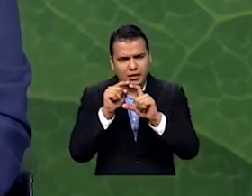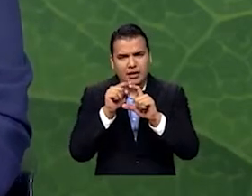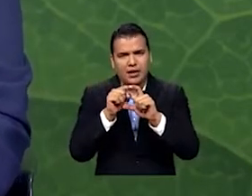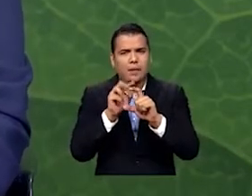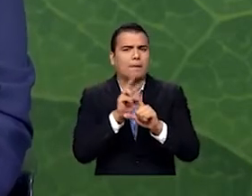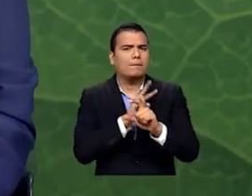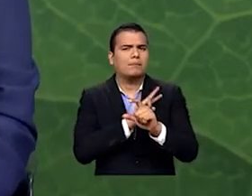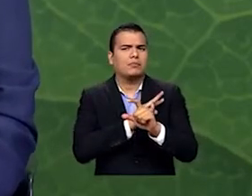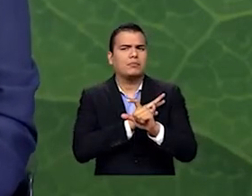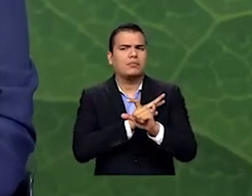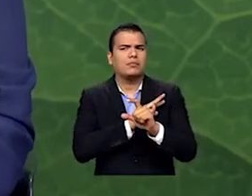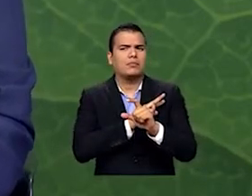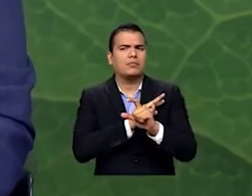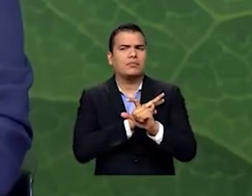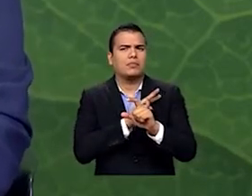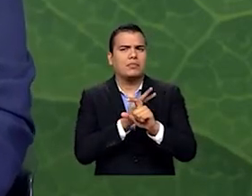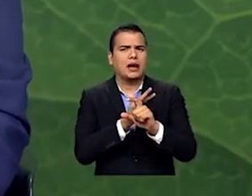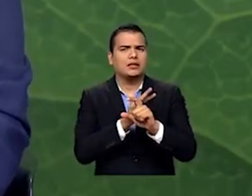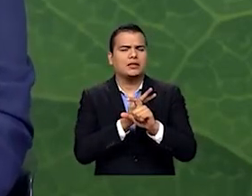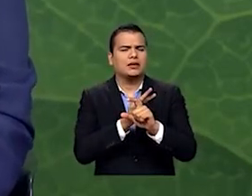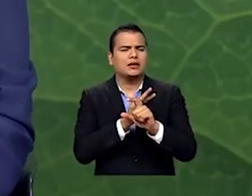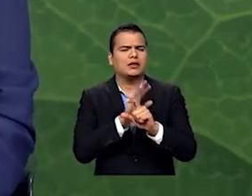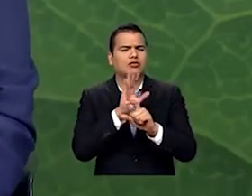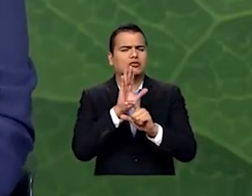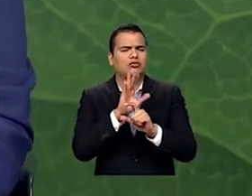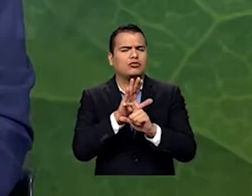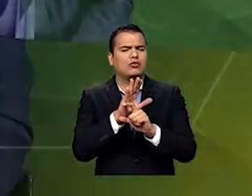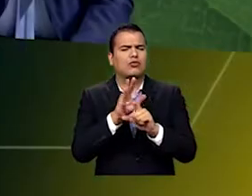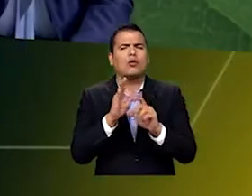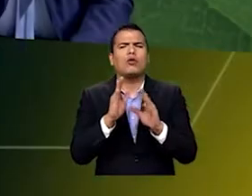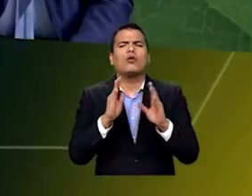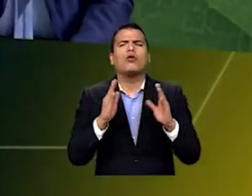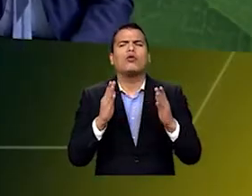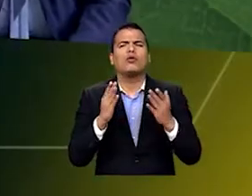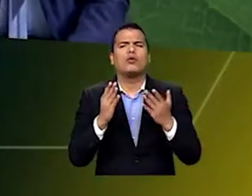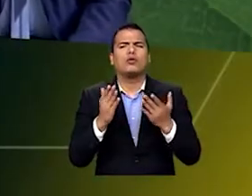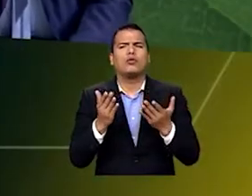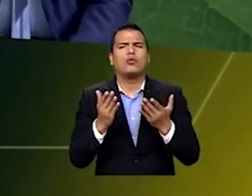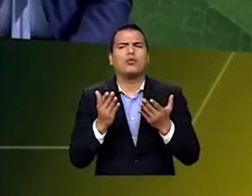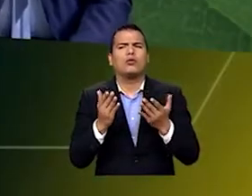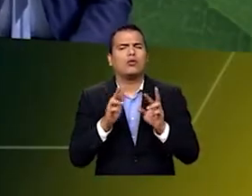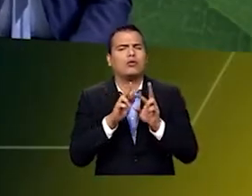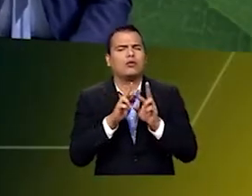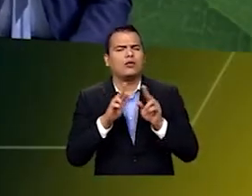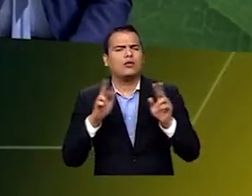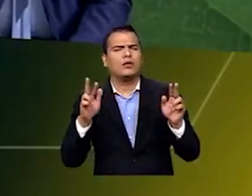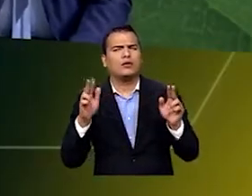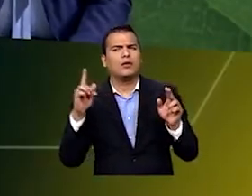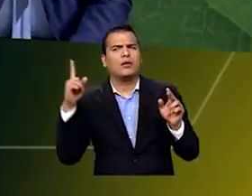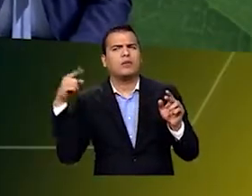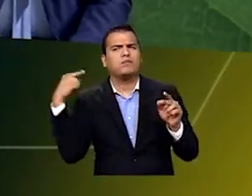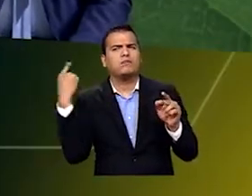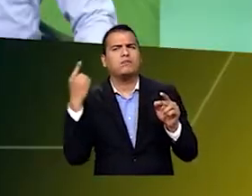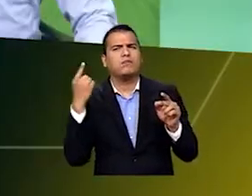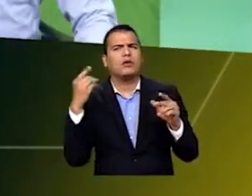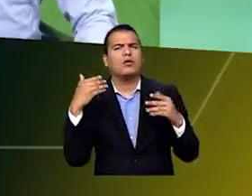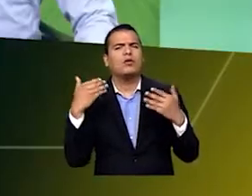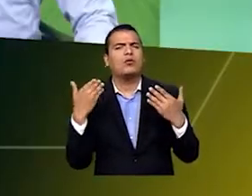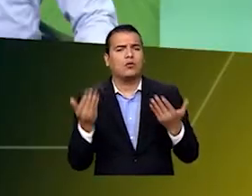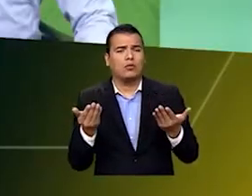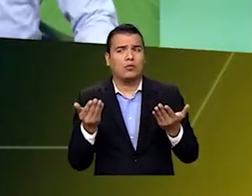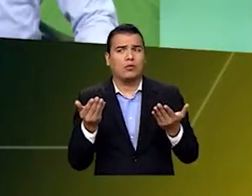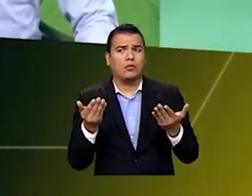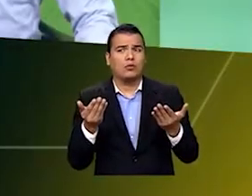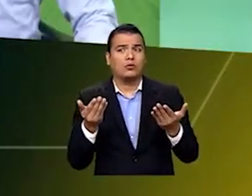que nos pertenece, en este Chocó biogeográfico, en este Valle del Cauca, ¿qué tan biodiversos somos? Nosotros somos un departamento